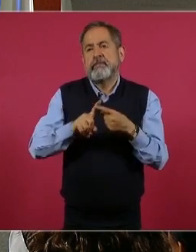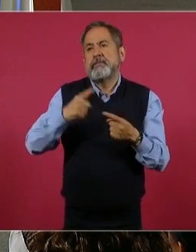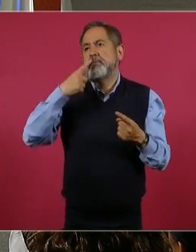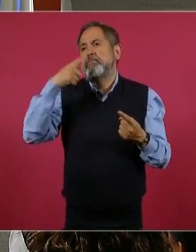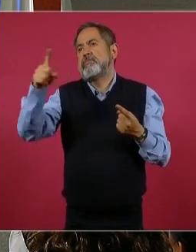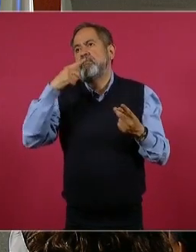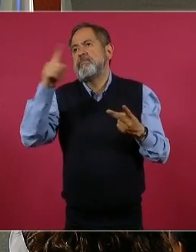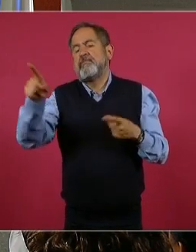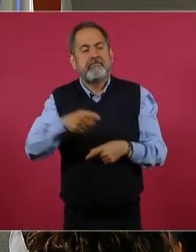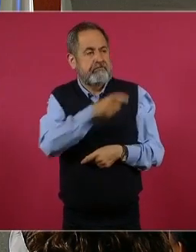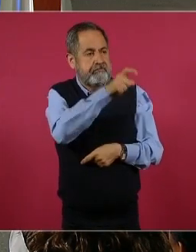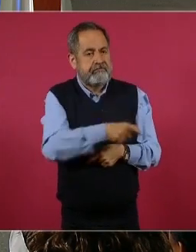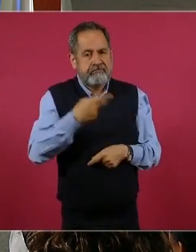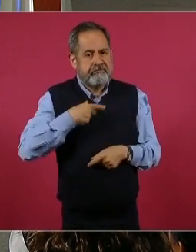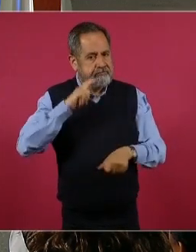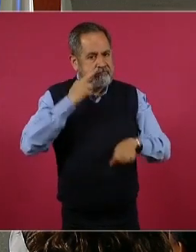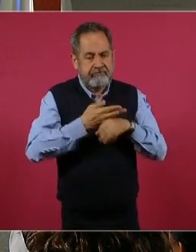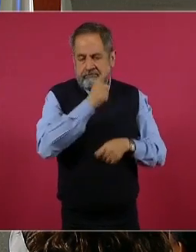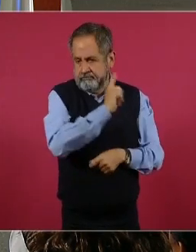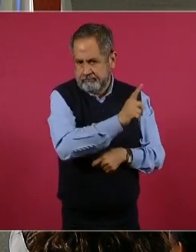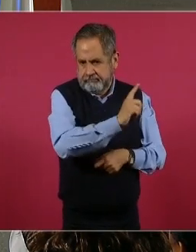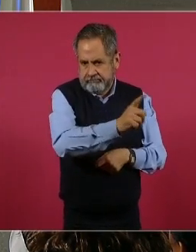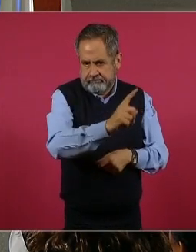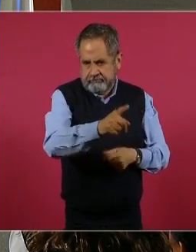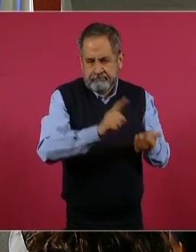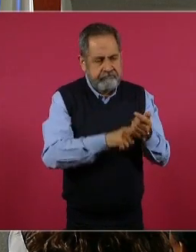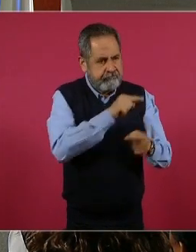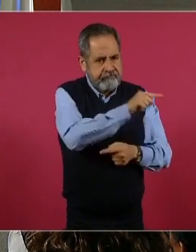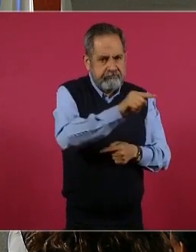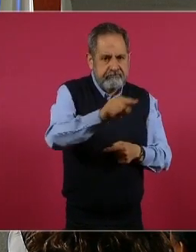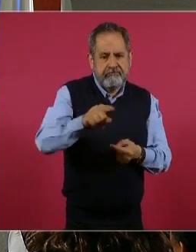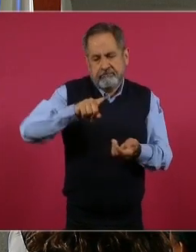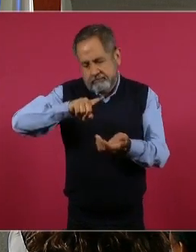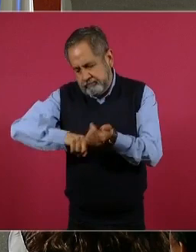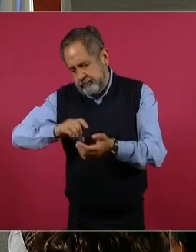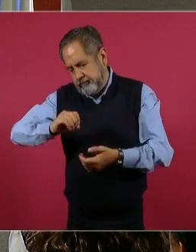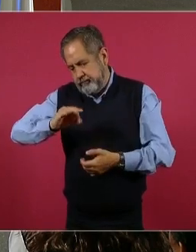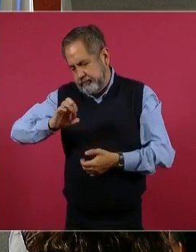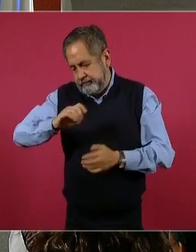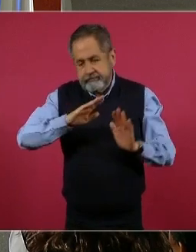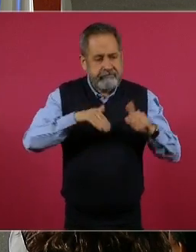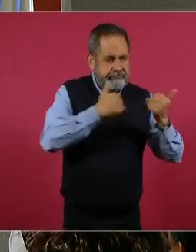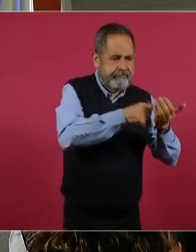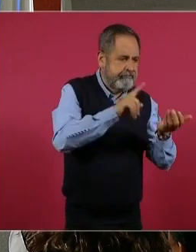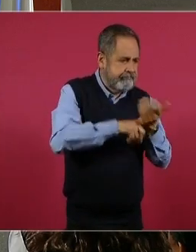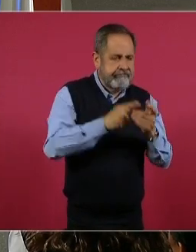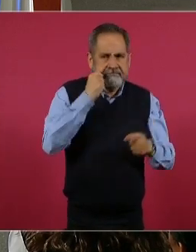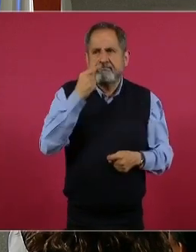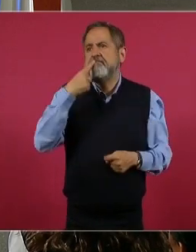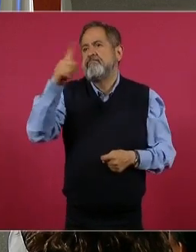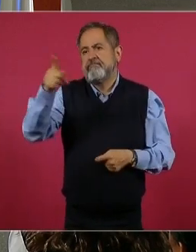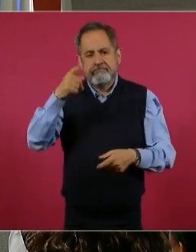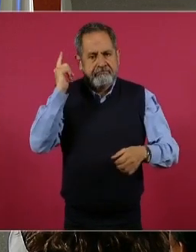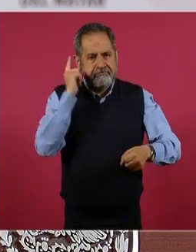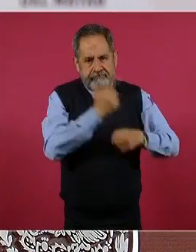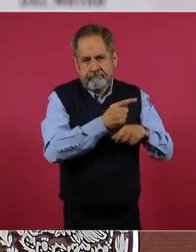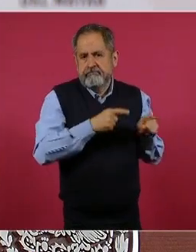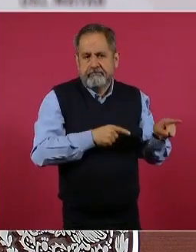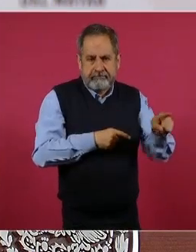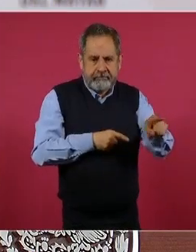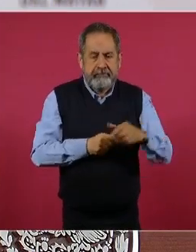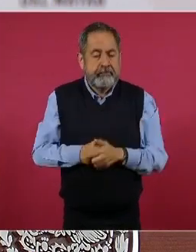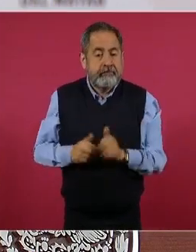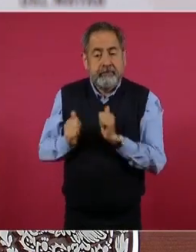correspondientes contra las personas que sean responsables dentro y fuera de la institución. Estamos trabajando mano con mano con